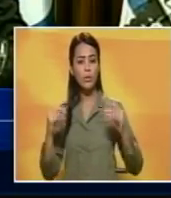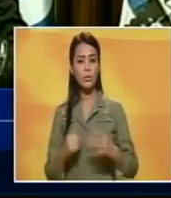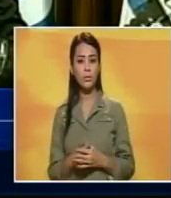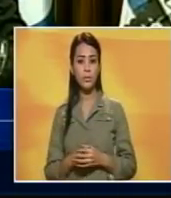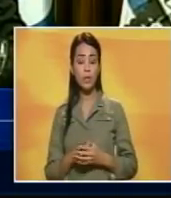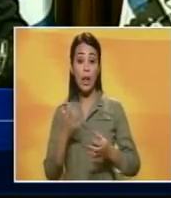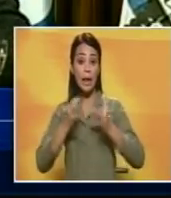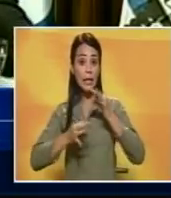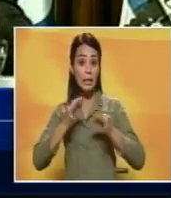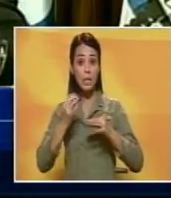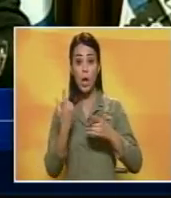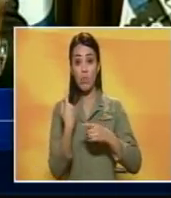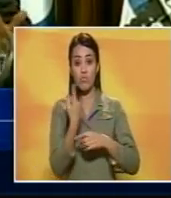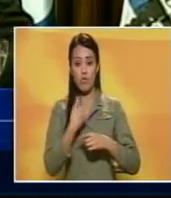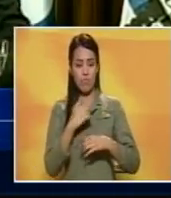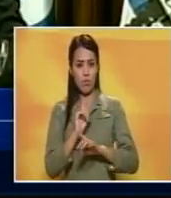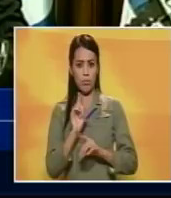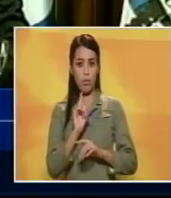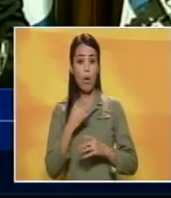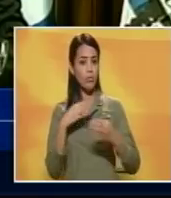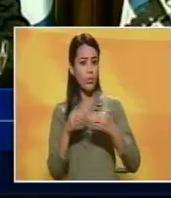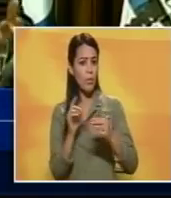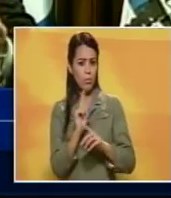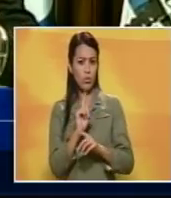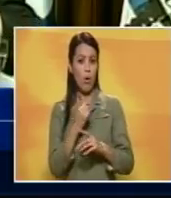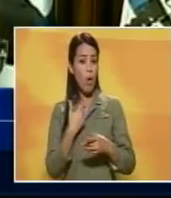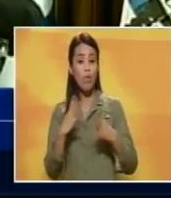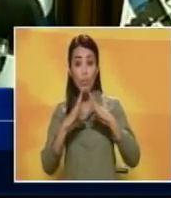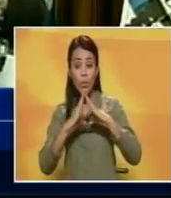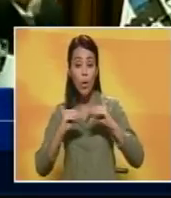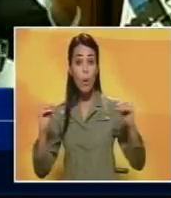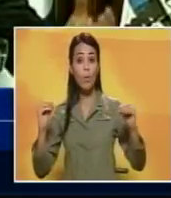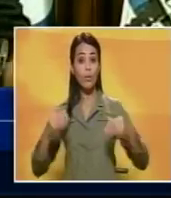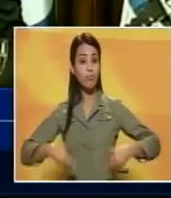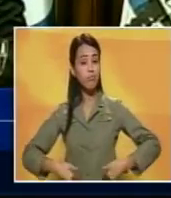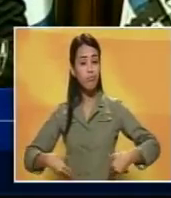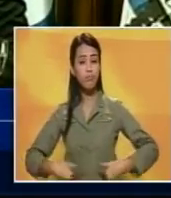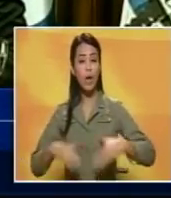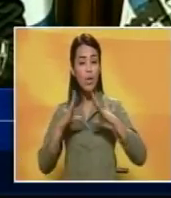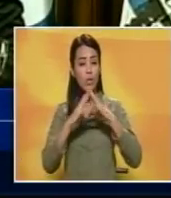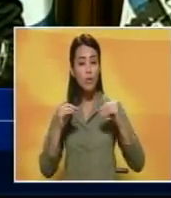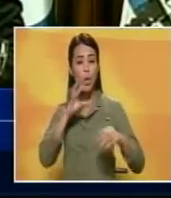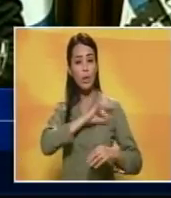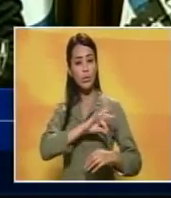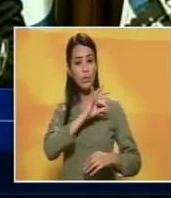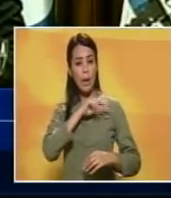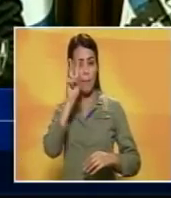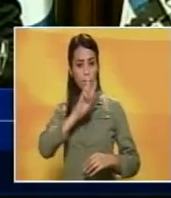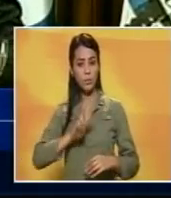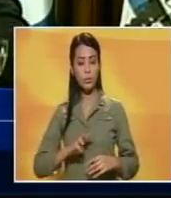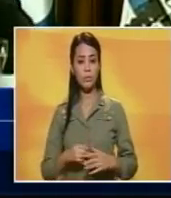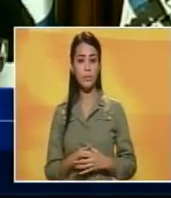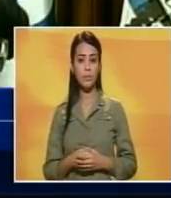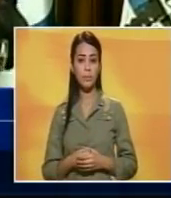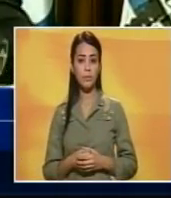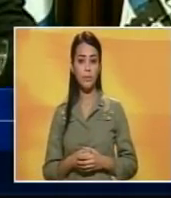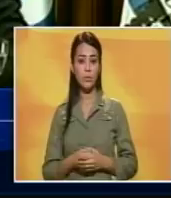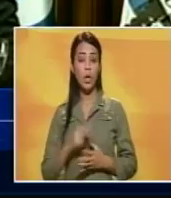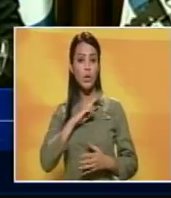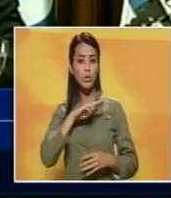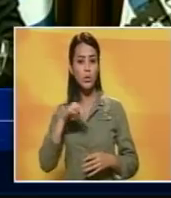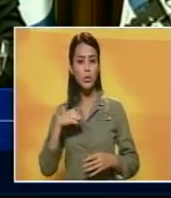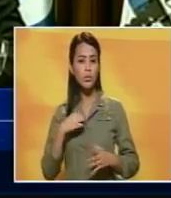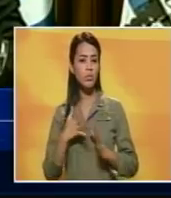de la República, Tarek William Saab, y de su equipo, no. Imagínense, esto es una lucha de toda la sociedad venezolana, que nosotros estamos